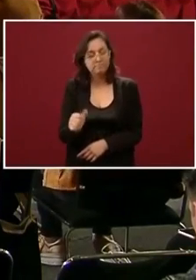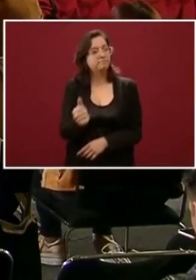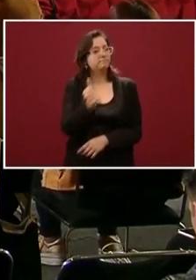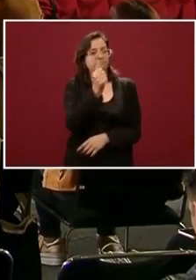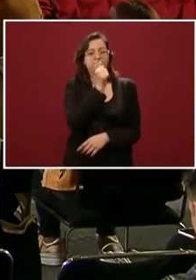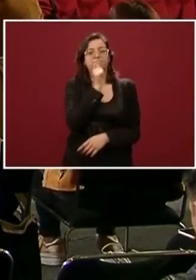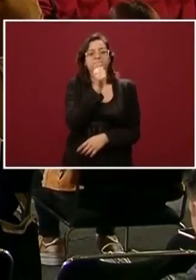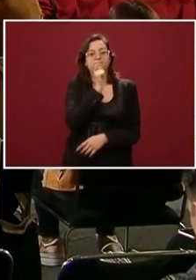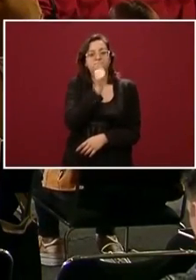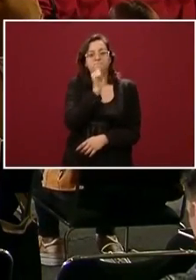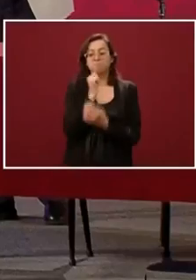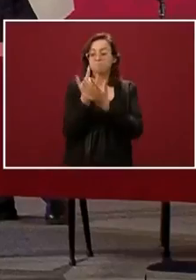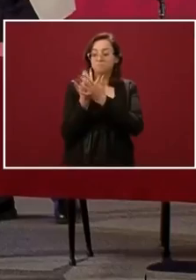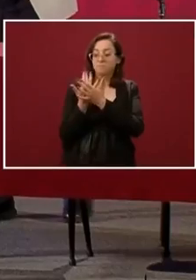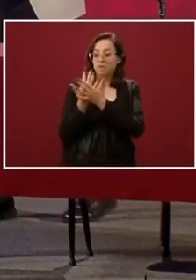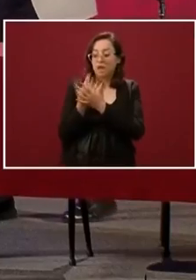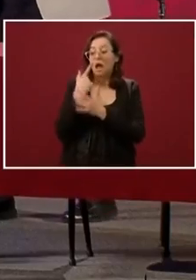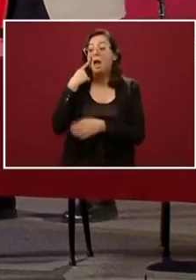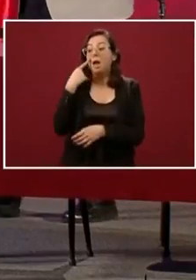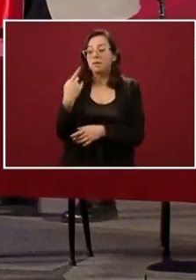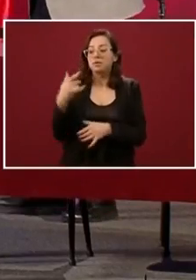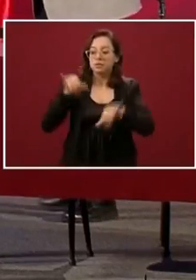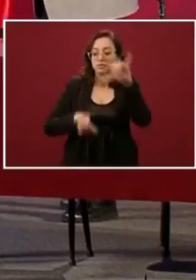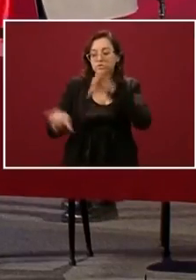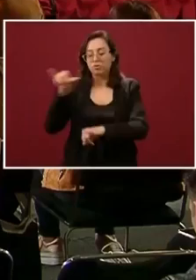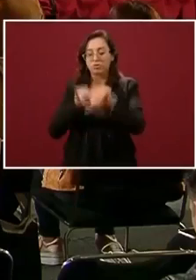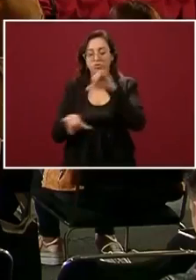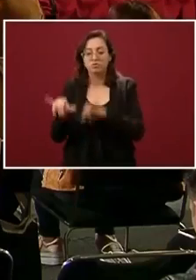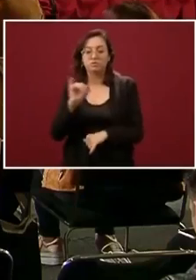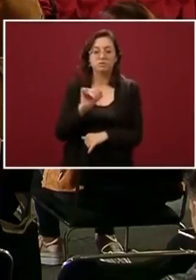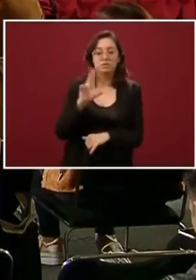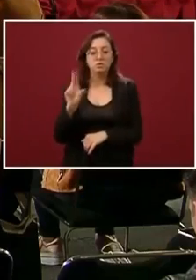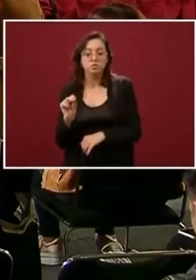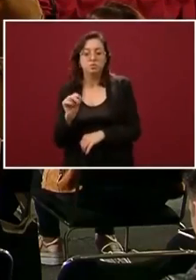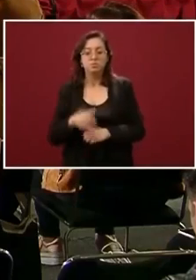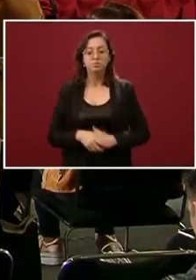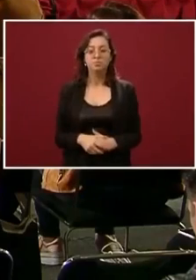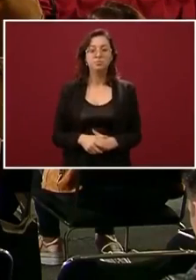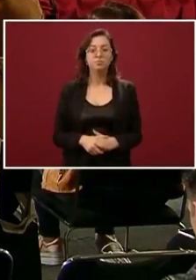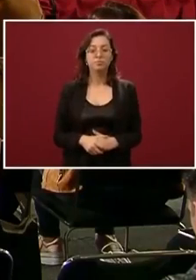confirmada, estamos sí a la espera del resultado de laboratorio. La siguiente, por favor.